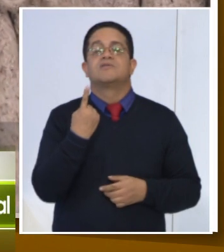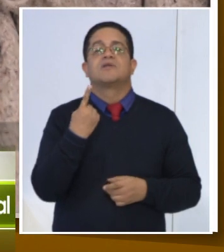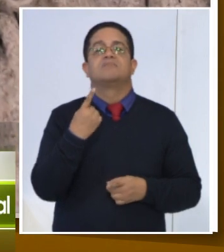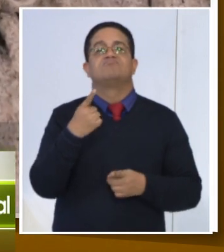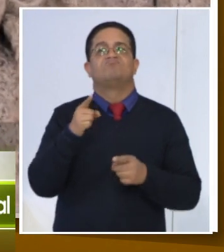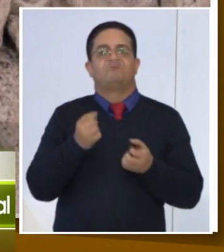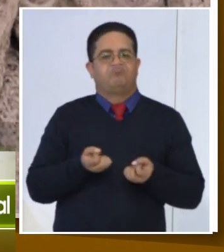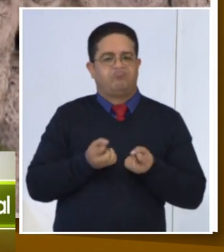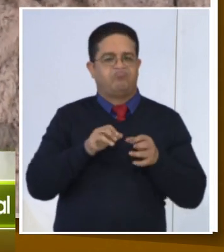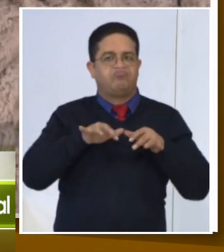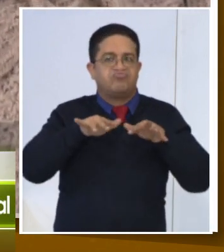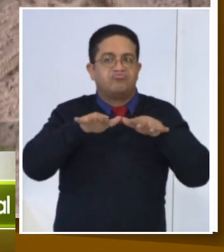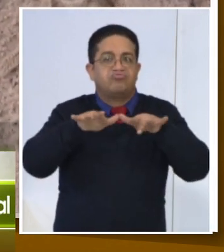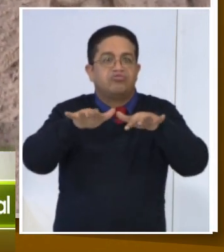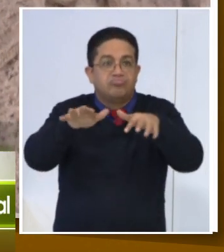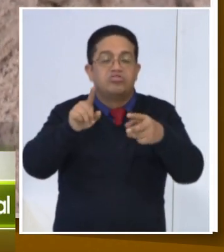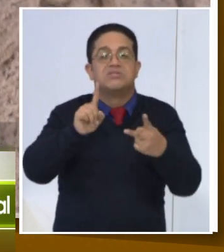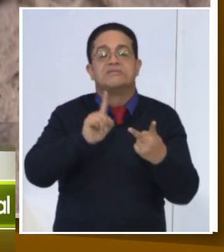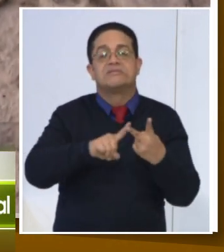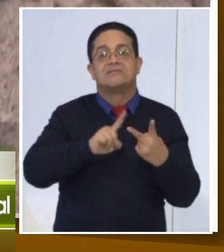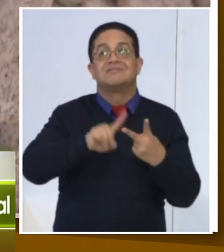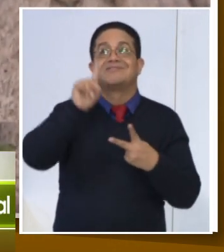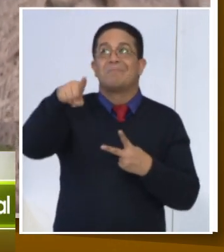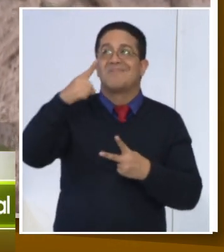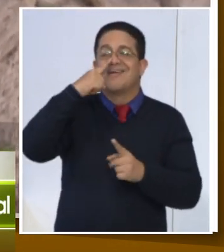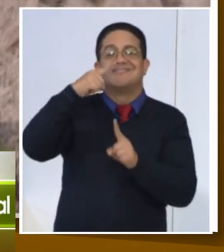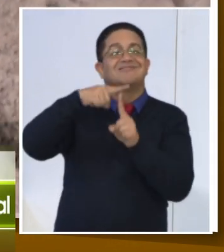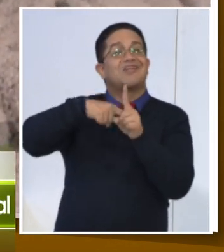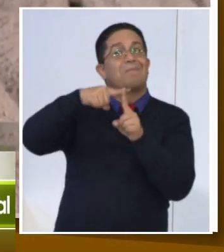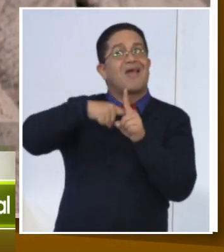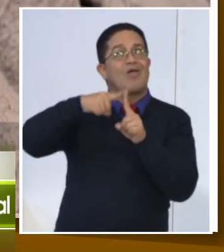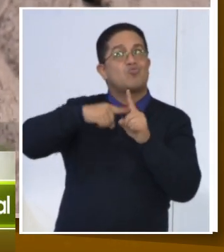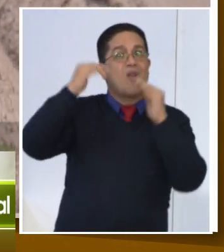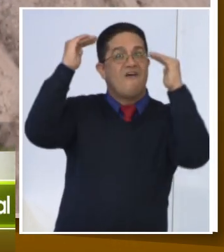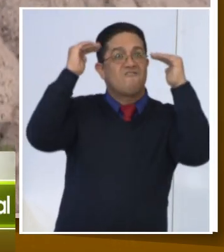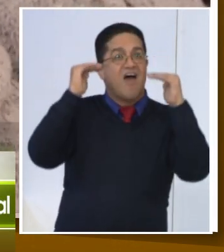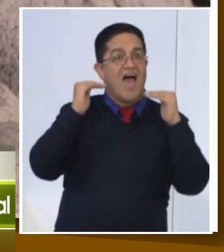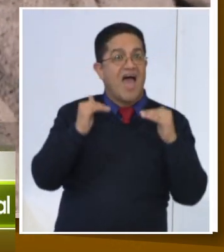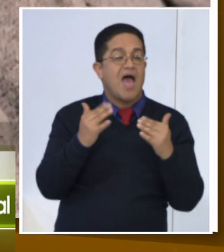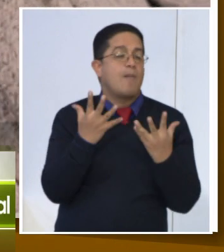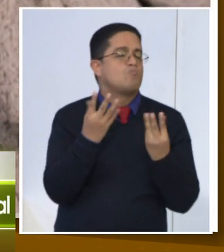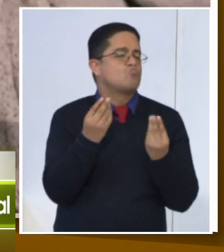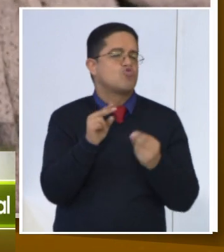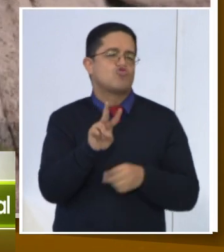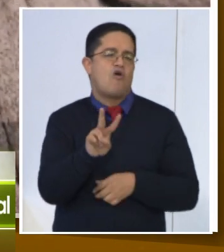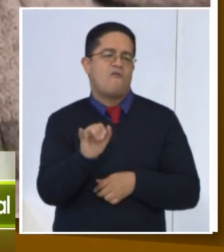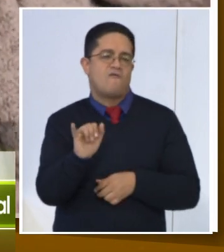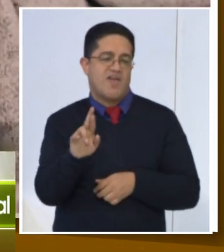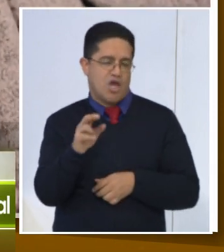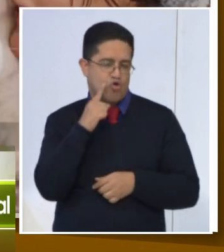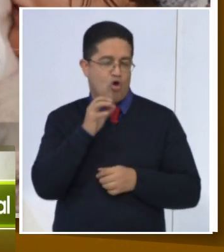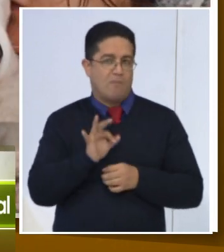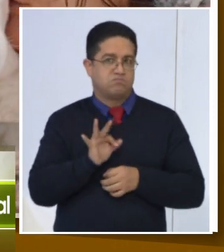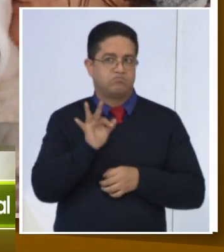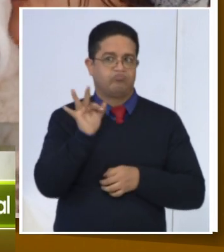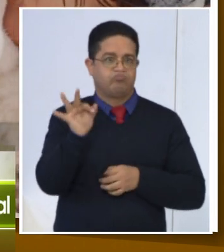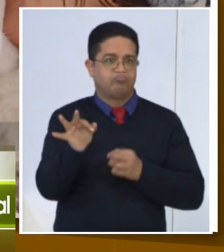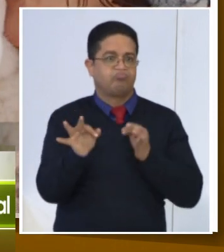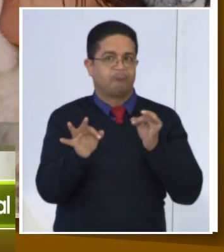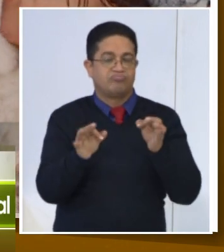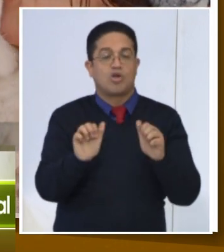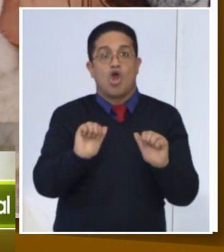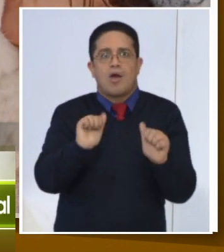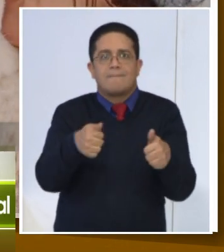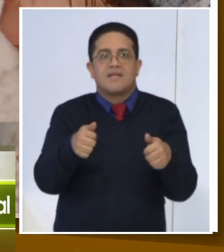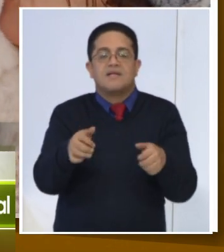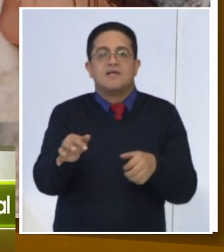del camping-melao, sino que al bajar la temperatura, muchos virus, como el sincitial respiratorio, se apodera de la vía respiratoria de